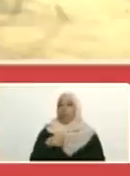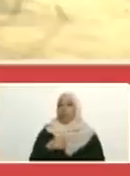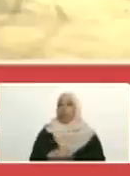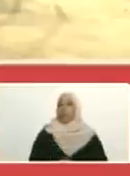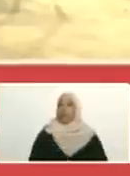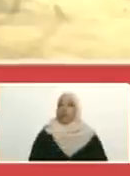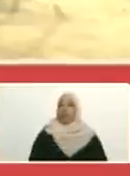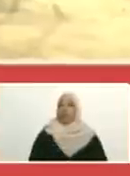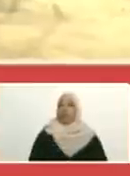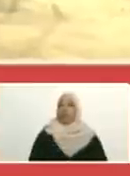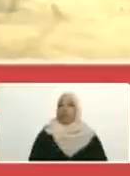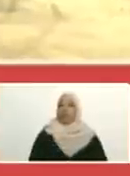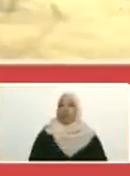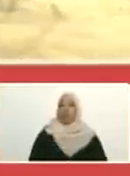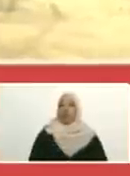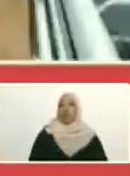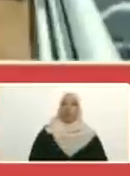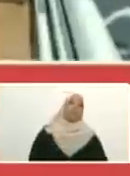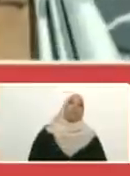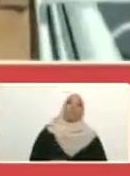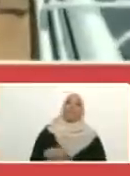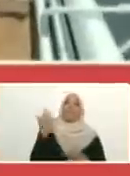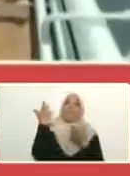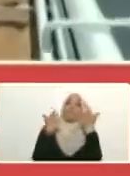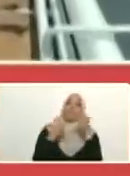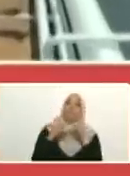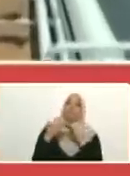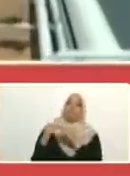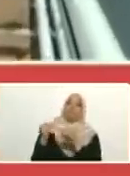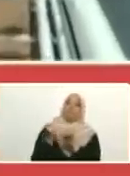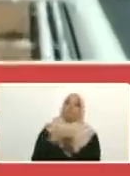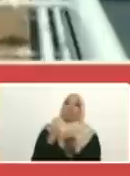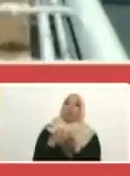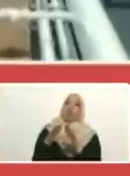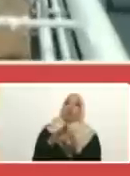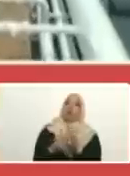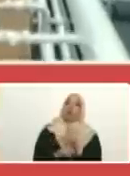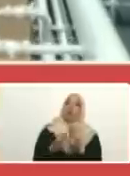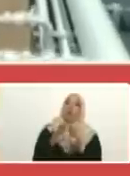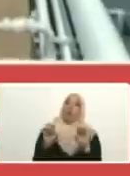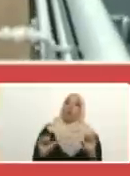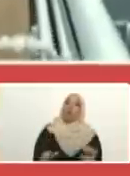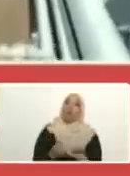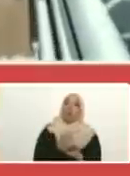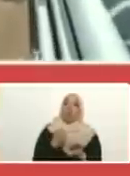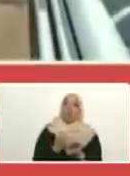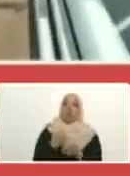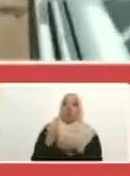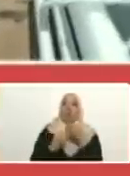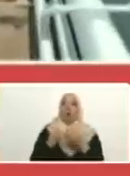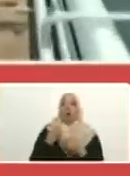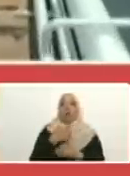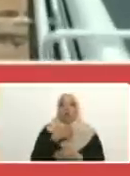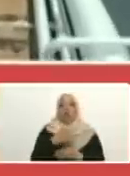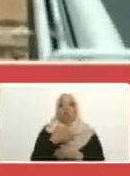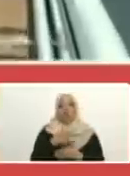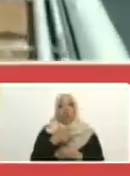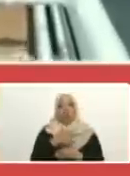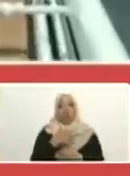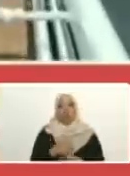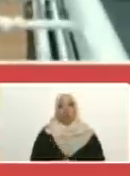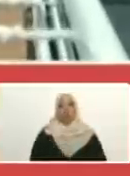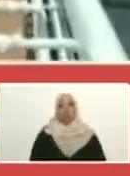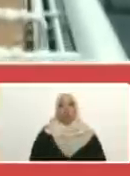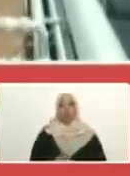Esta macolla, Cacique Chaima, se ha constituido en un modelo en varios sentidos.